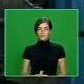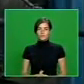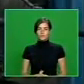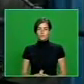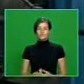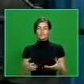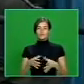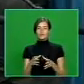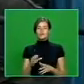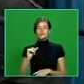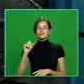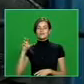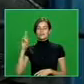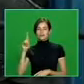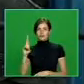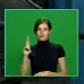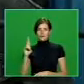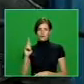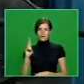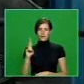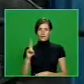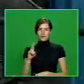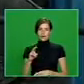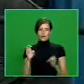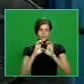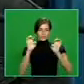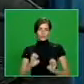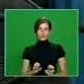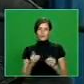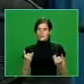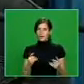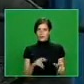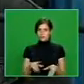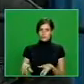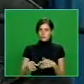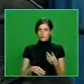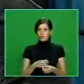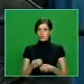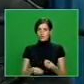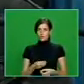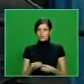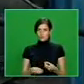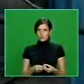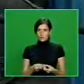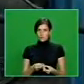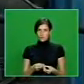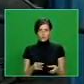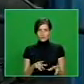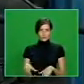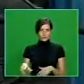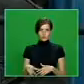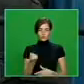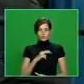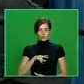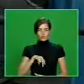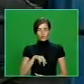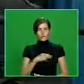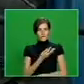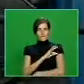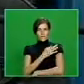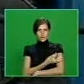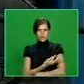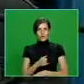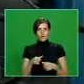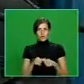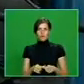movimiento César rifo a esta estructura que ya está de alguna manera consolidada y que estamos fortaleciendo